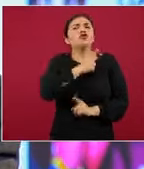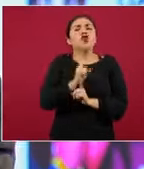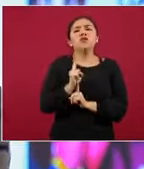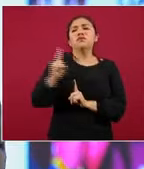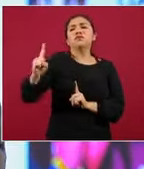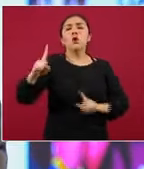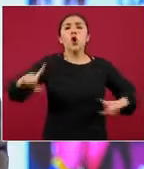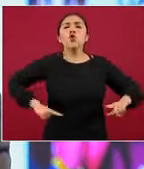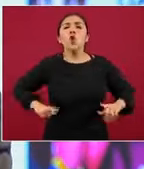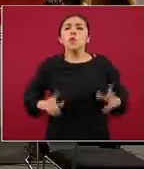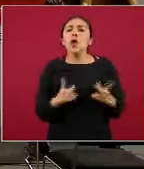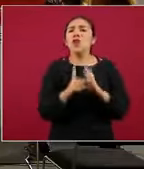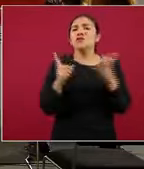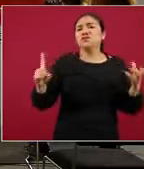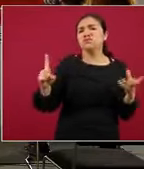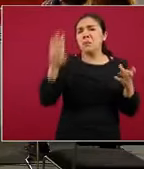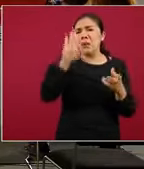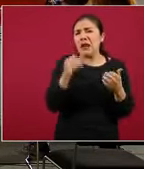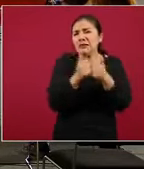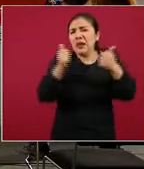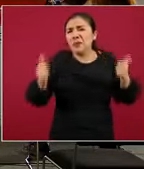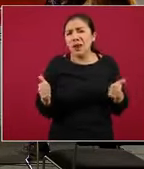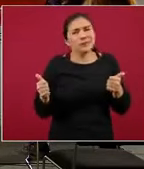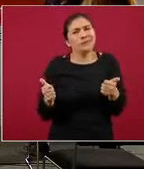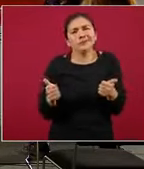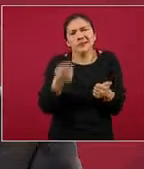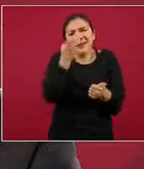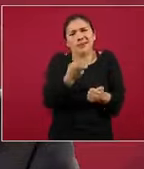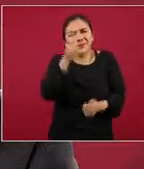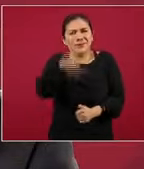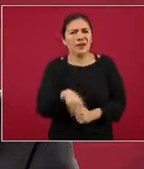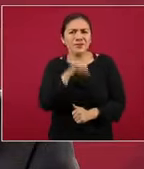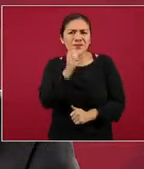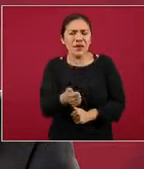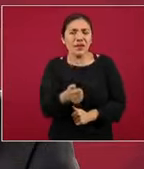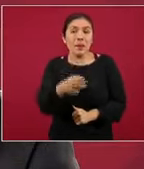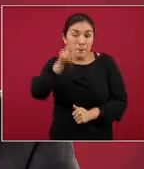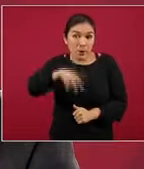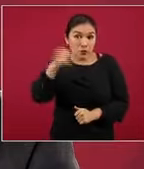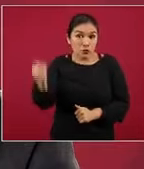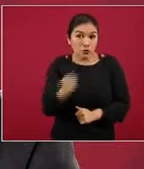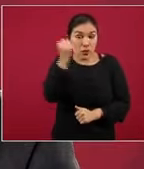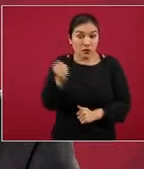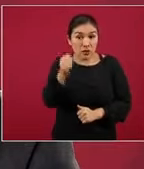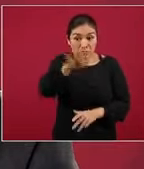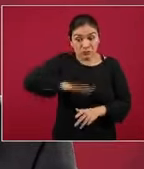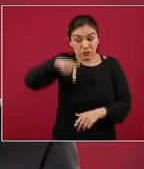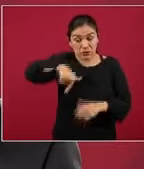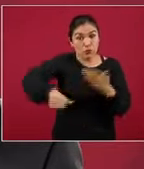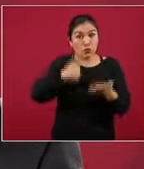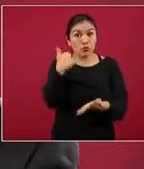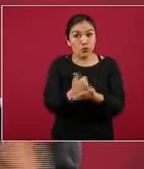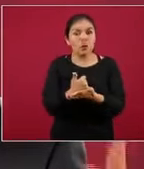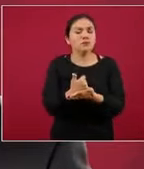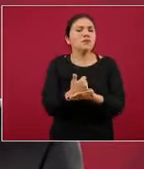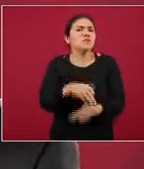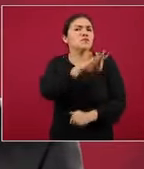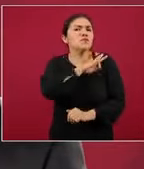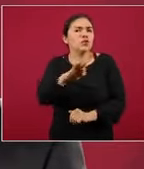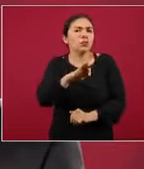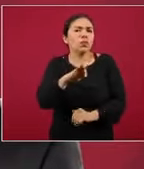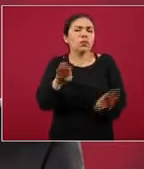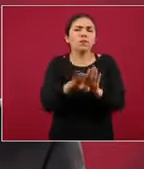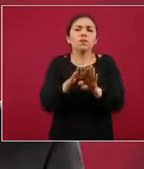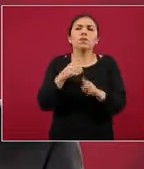y el gobierno federal va por su cuenta. No es así. Afortunadamente, en el caso de la región metropolitana, podemos, en parte